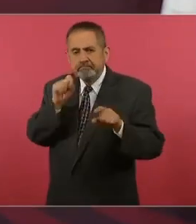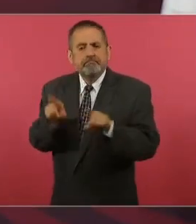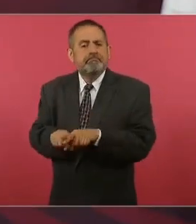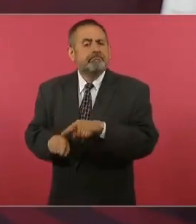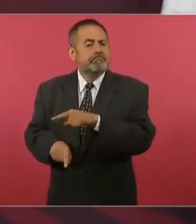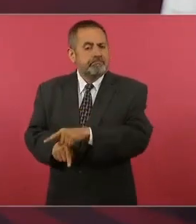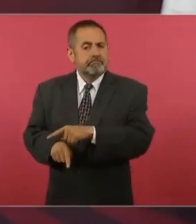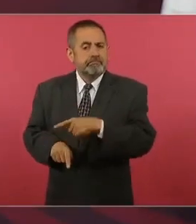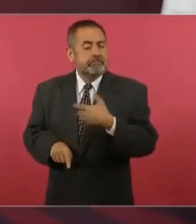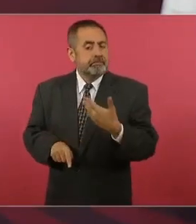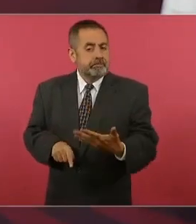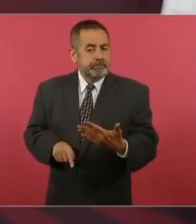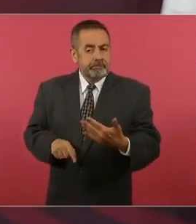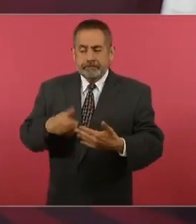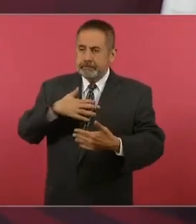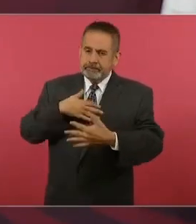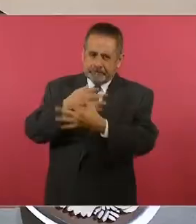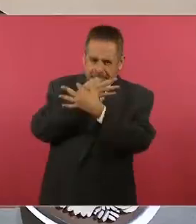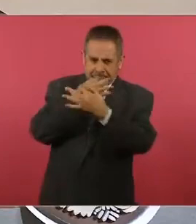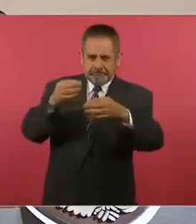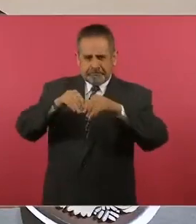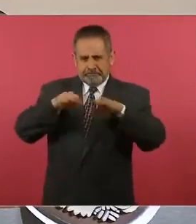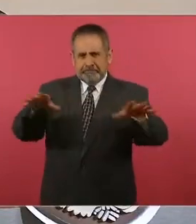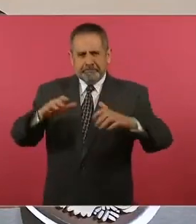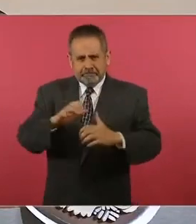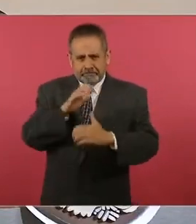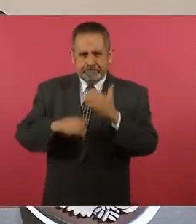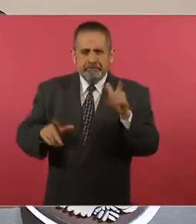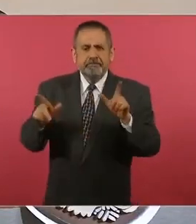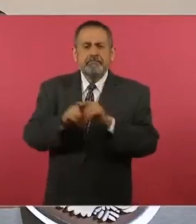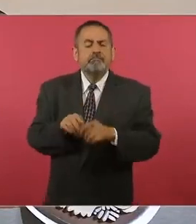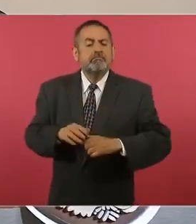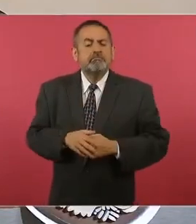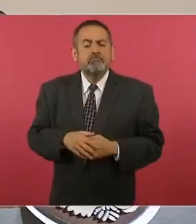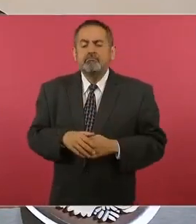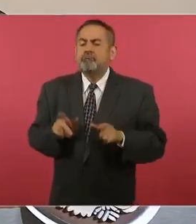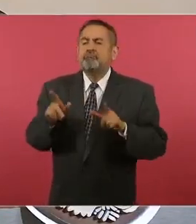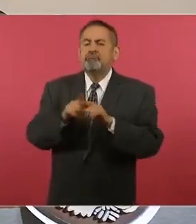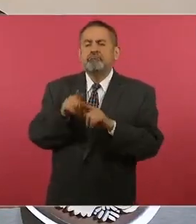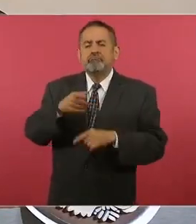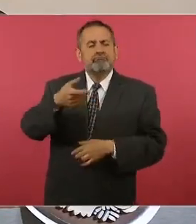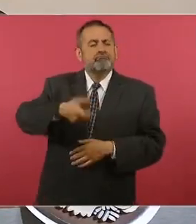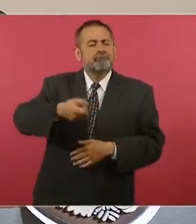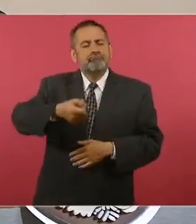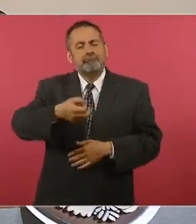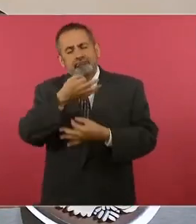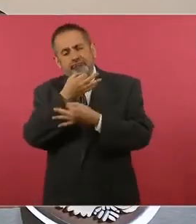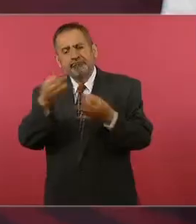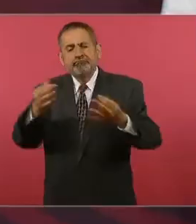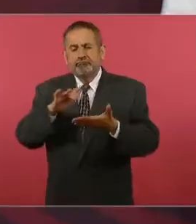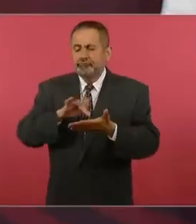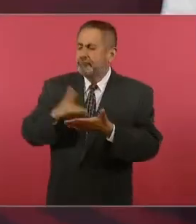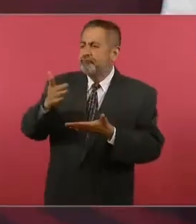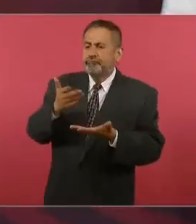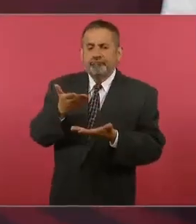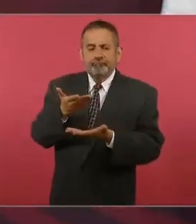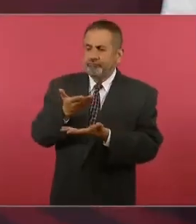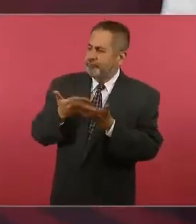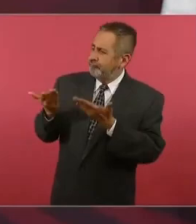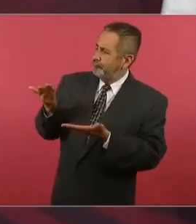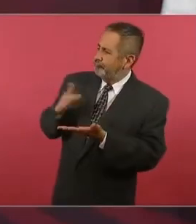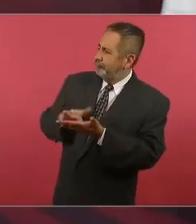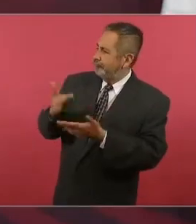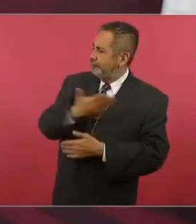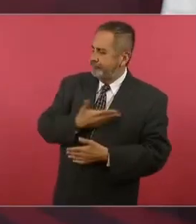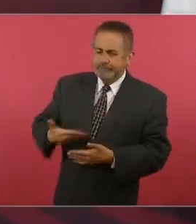sobre todo, y este es mi mensaje para terminar este pequeño saludo y agradecimiento al señor